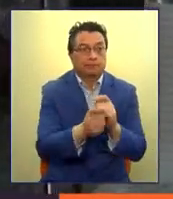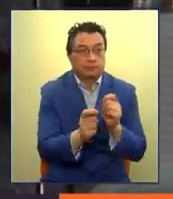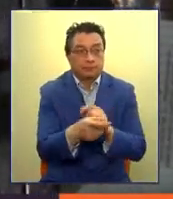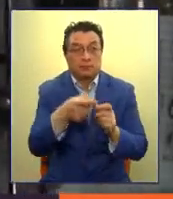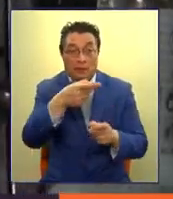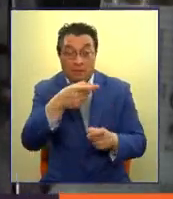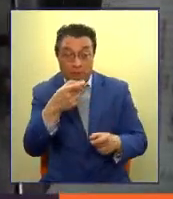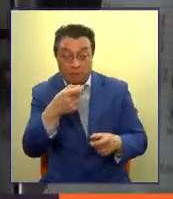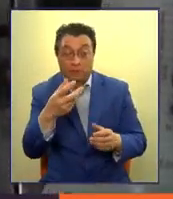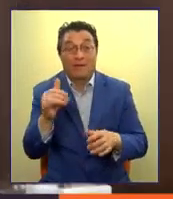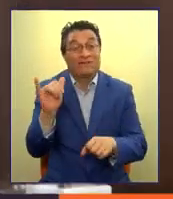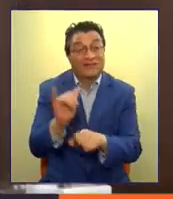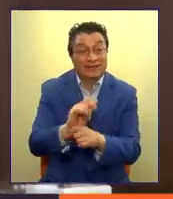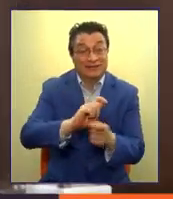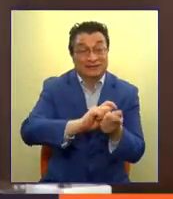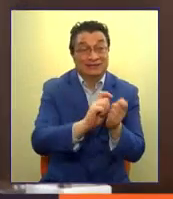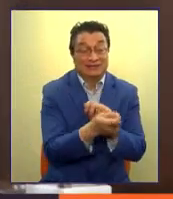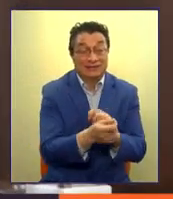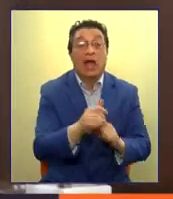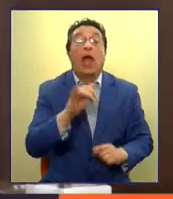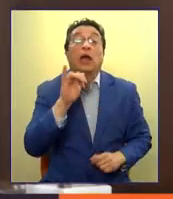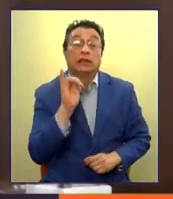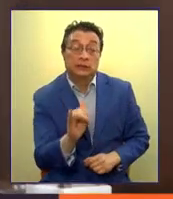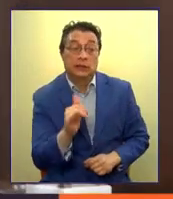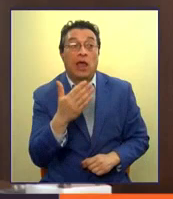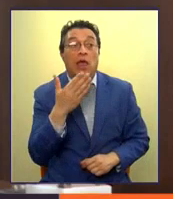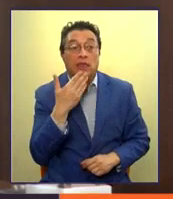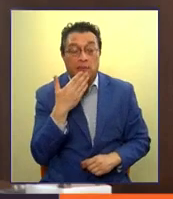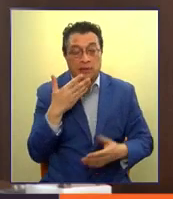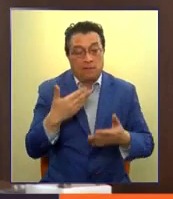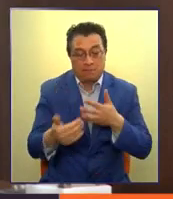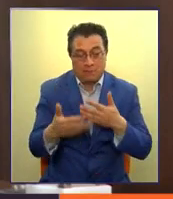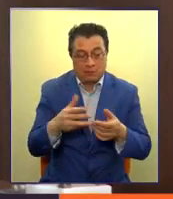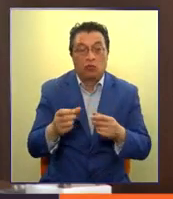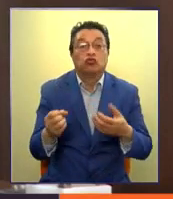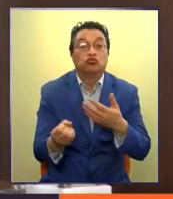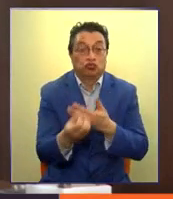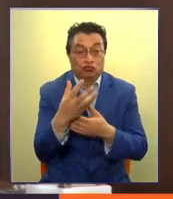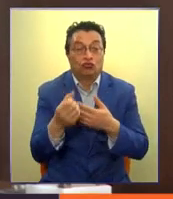fuego, como también artesanalmente creaban